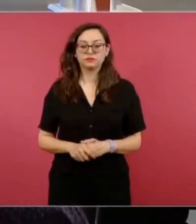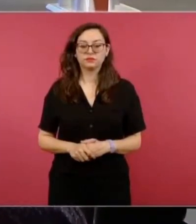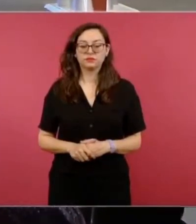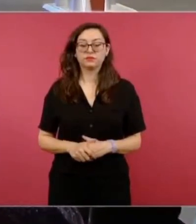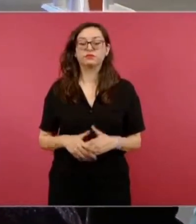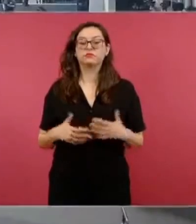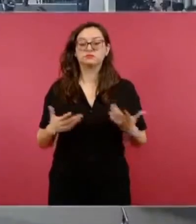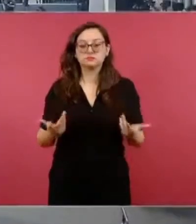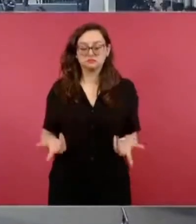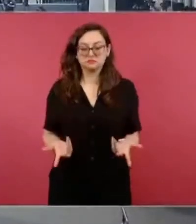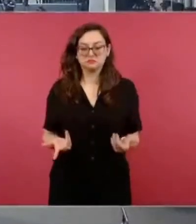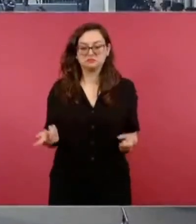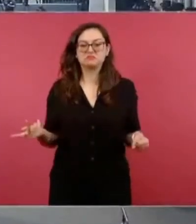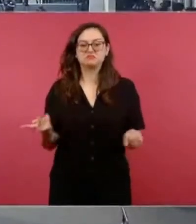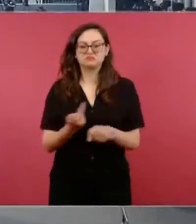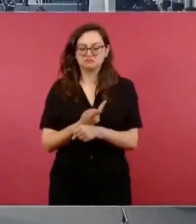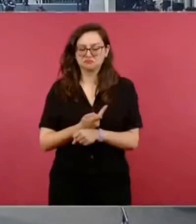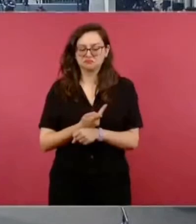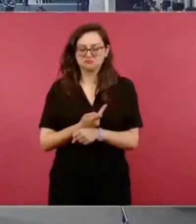Entonces vamos